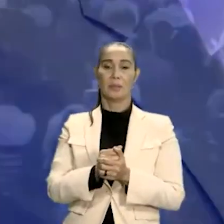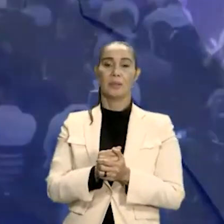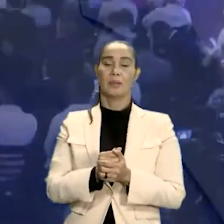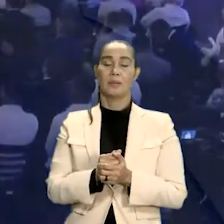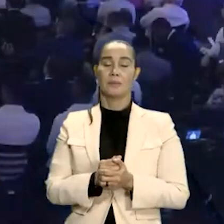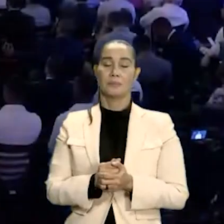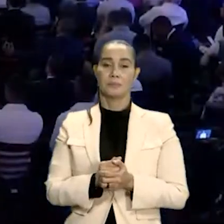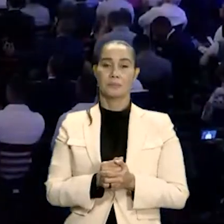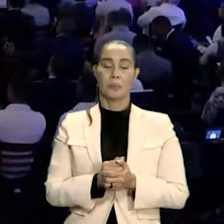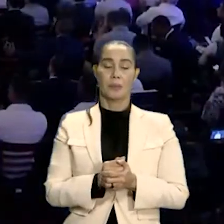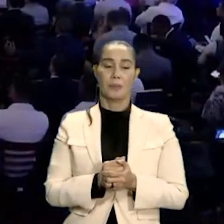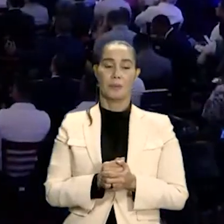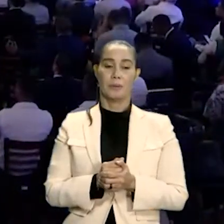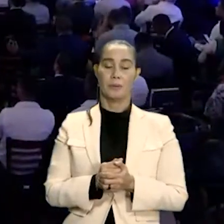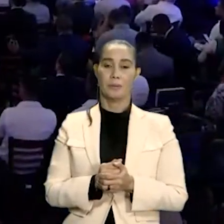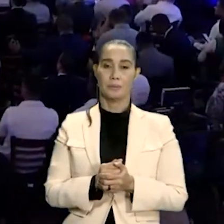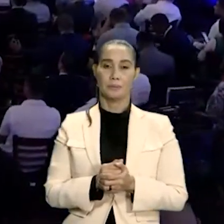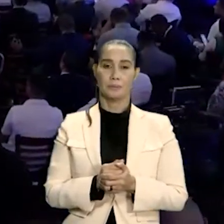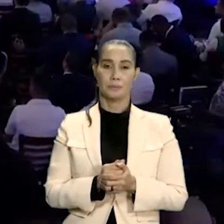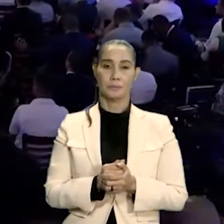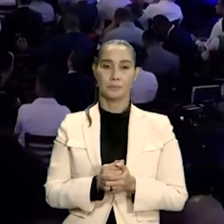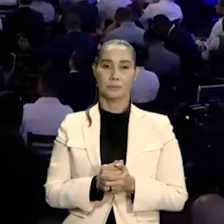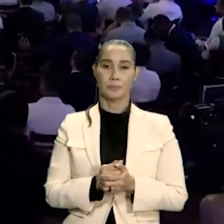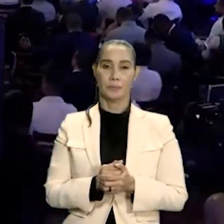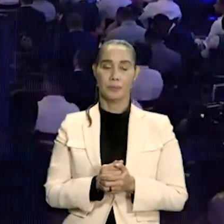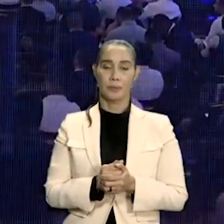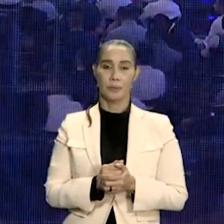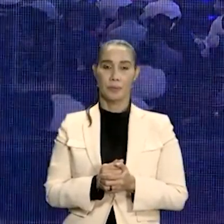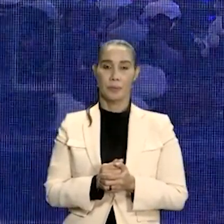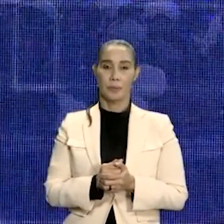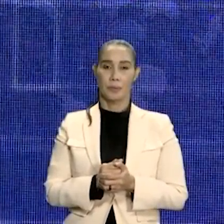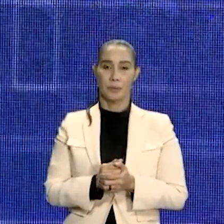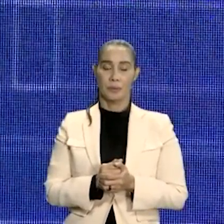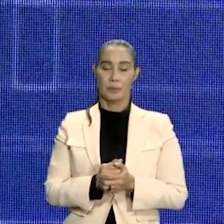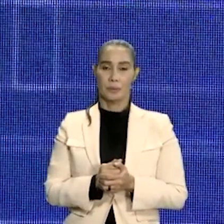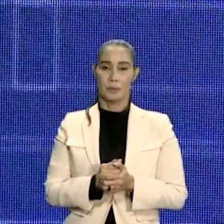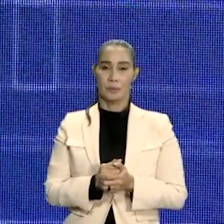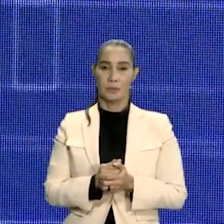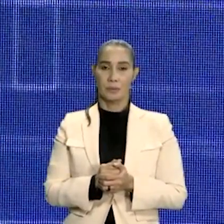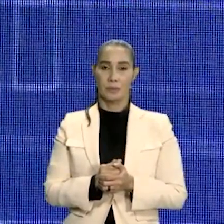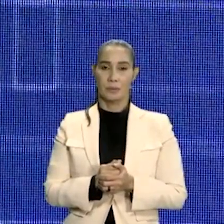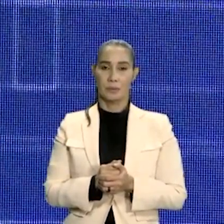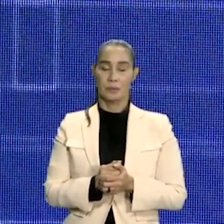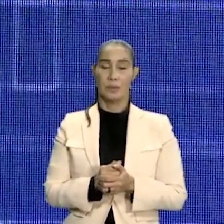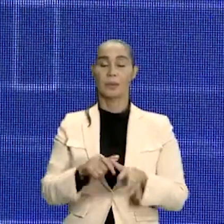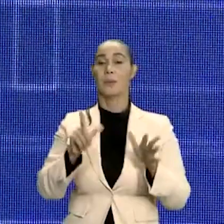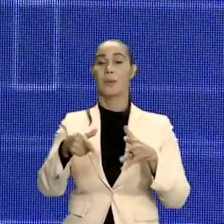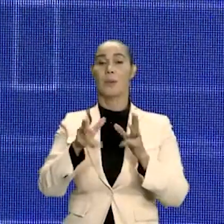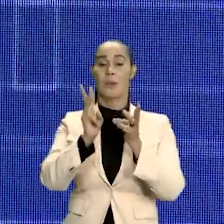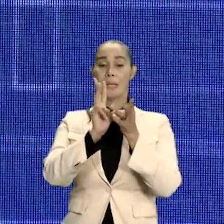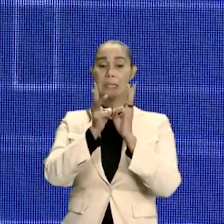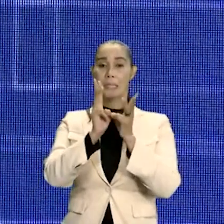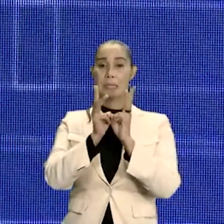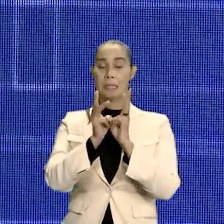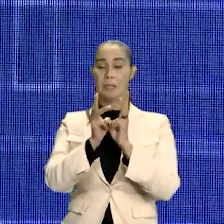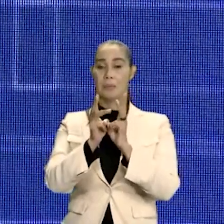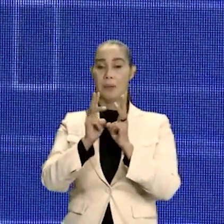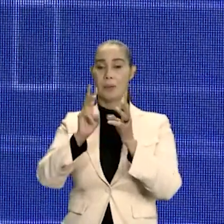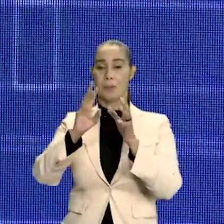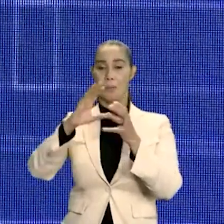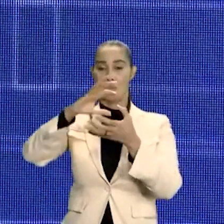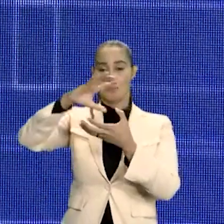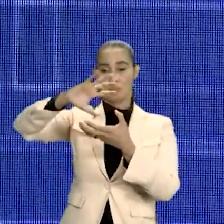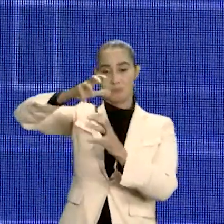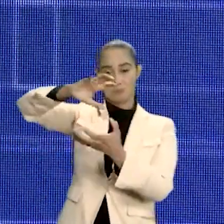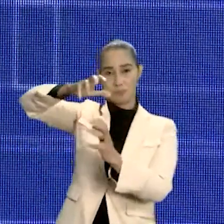cual es una pasa por las condiciones atmosféricas surgen dos o tres tornados